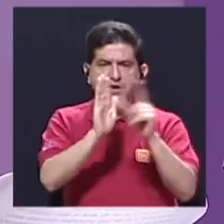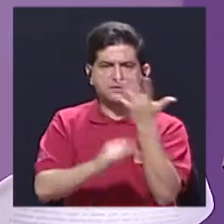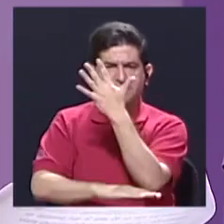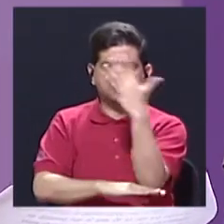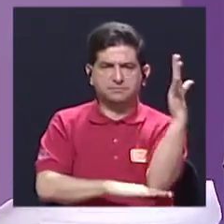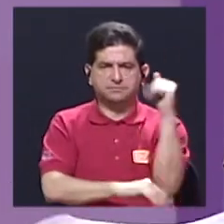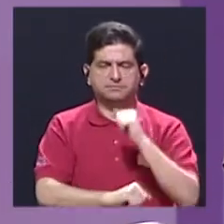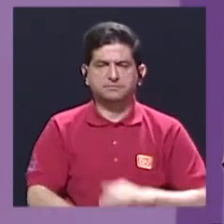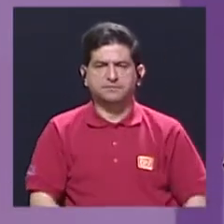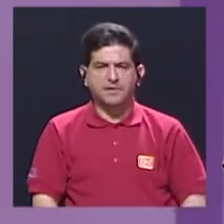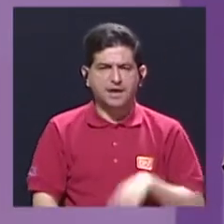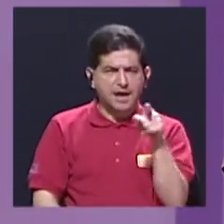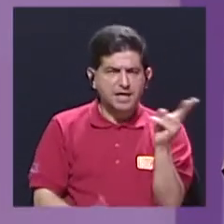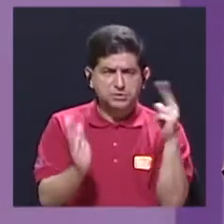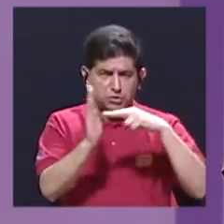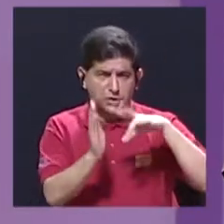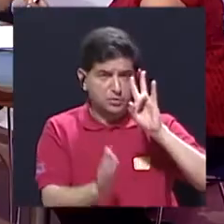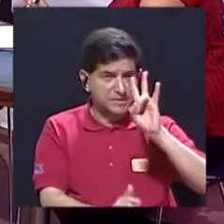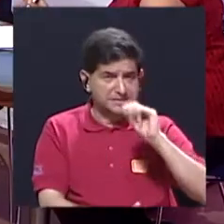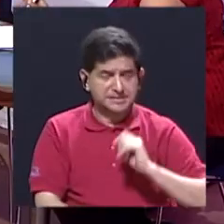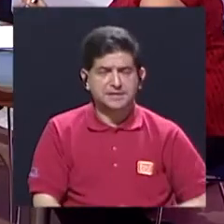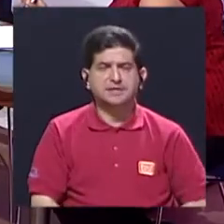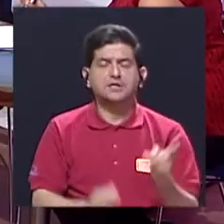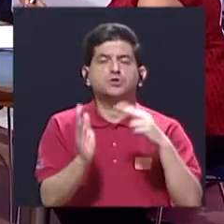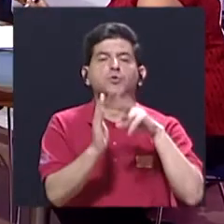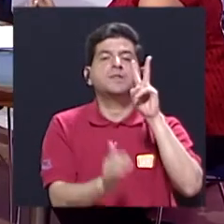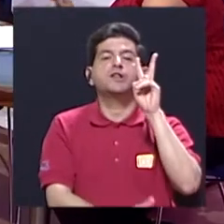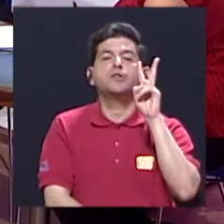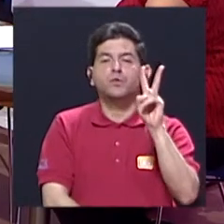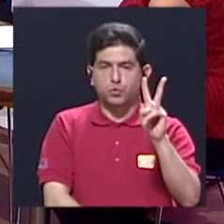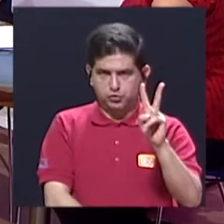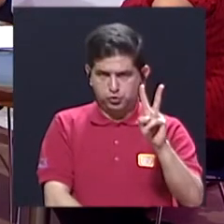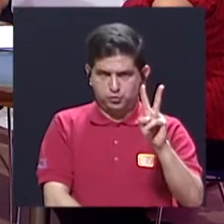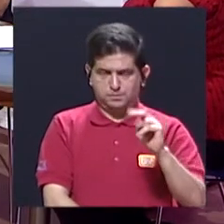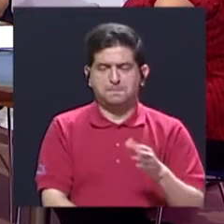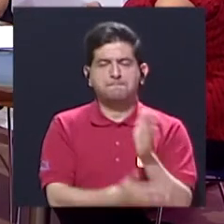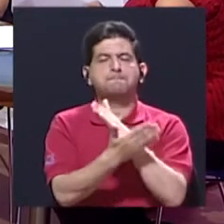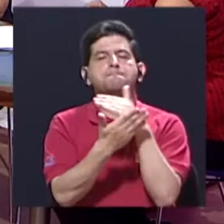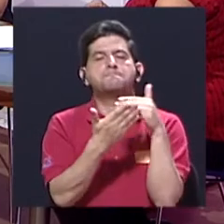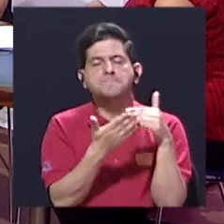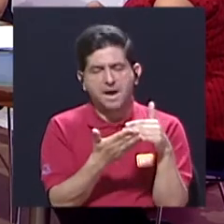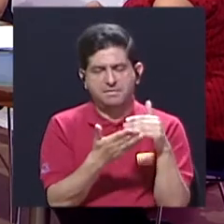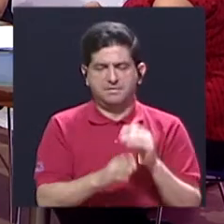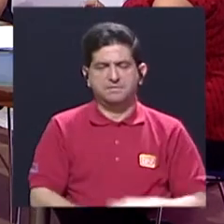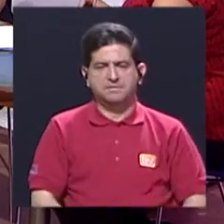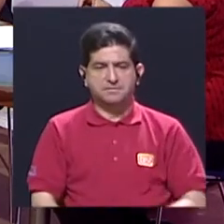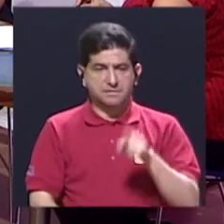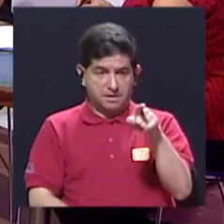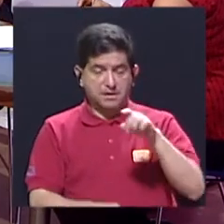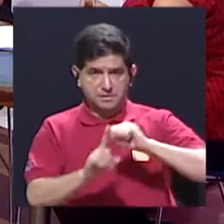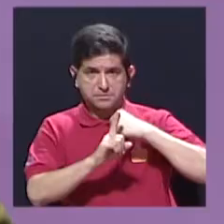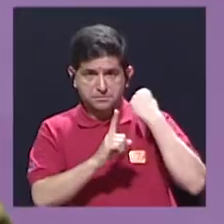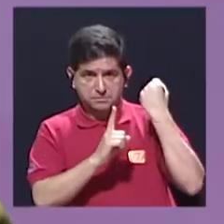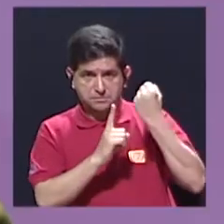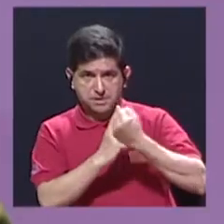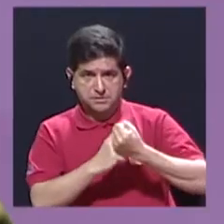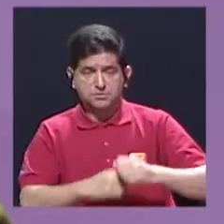forestal. ¿Perdón, esto es de 2007? Esto es de 2002. Esto es parte de la